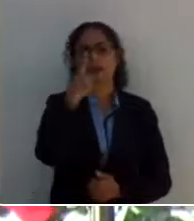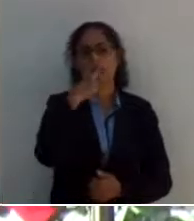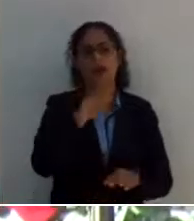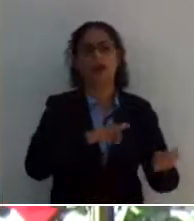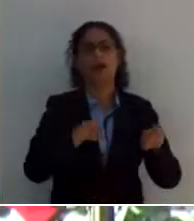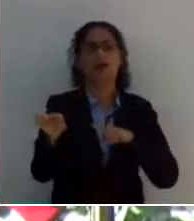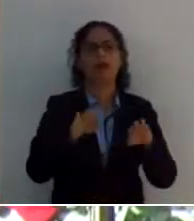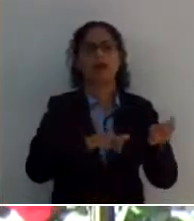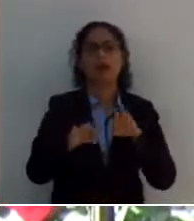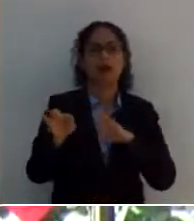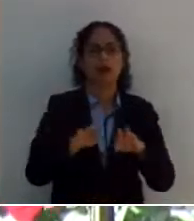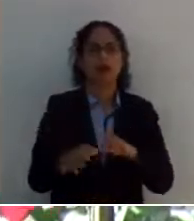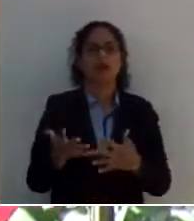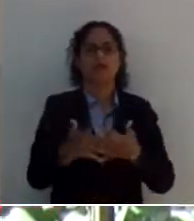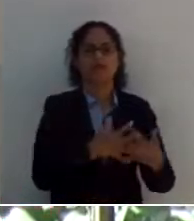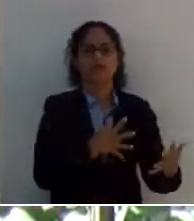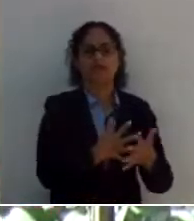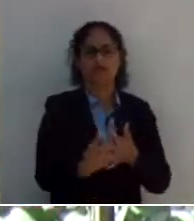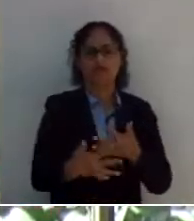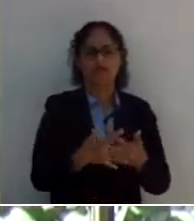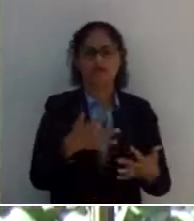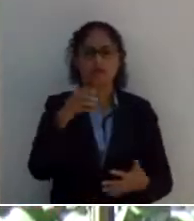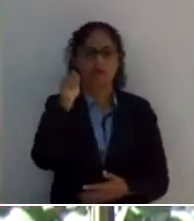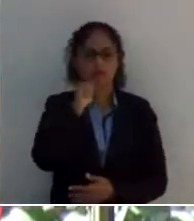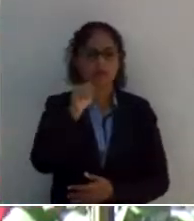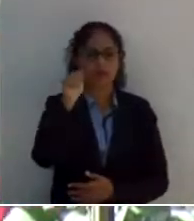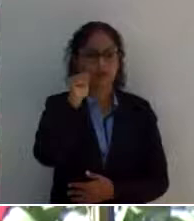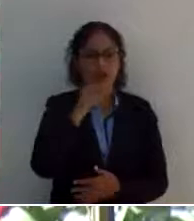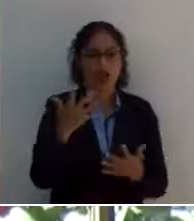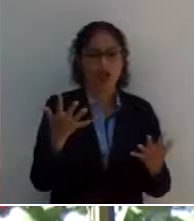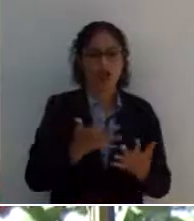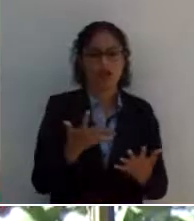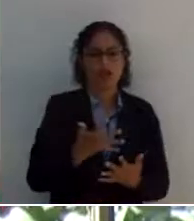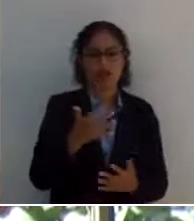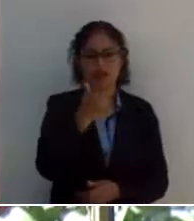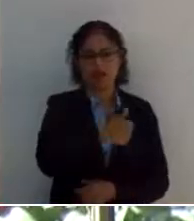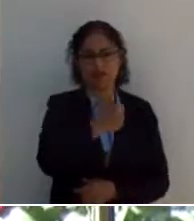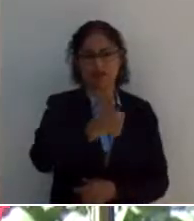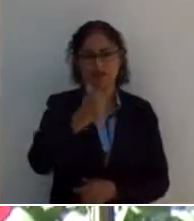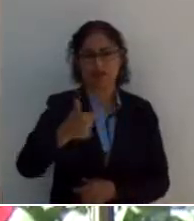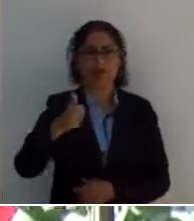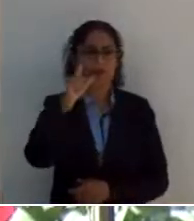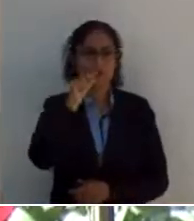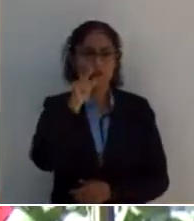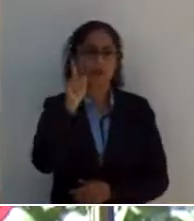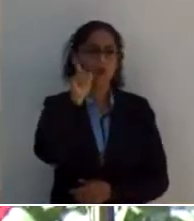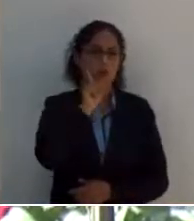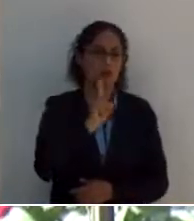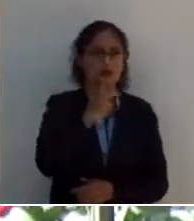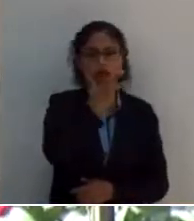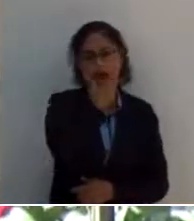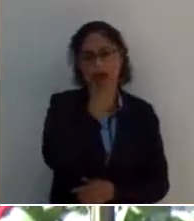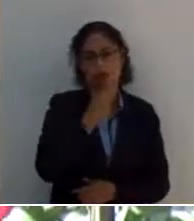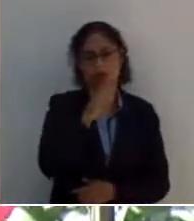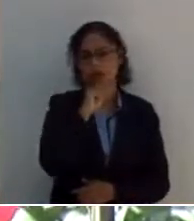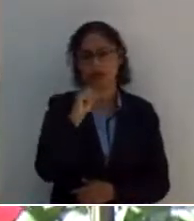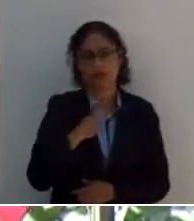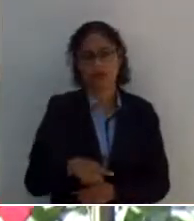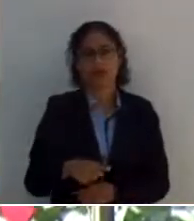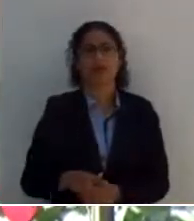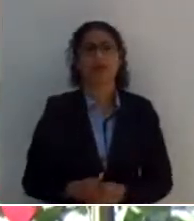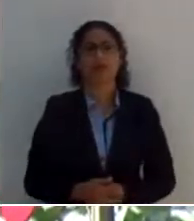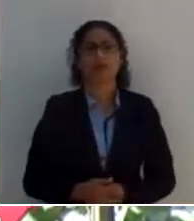labor, a la tarea, al papel que desempeñan nuestras compañeras y nuestros